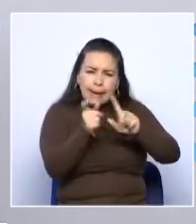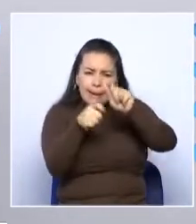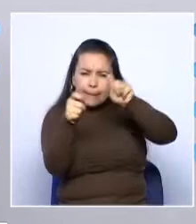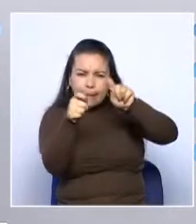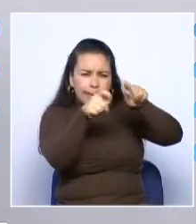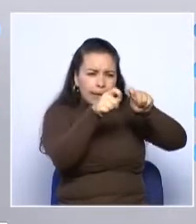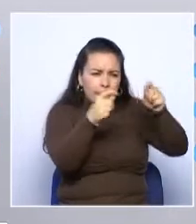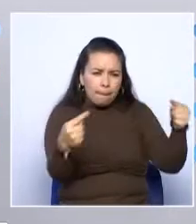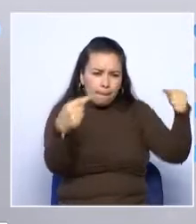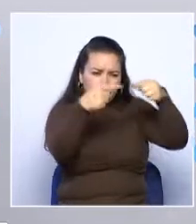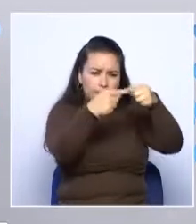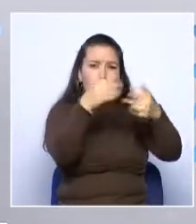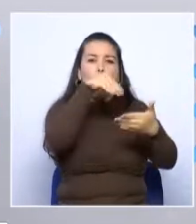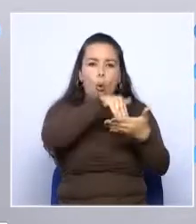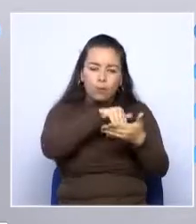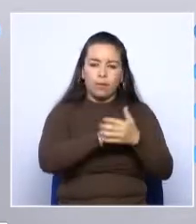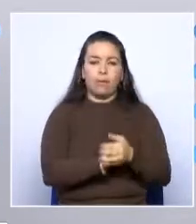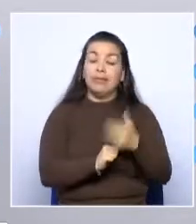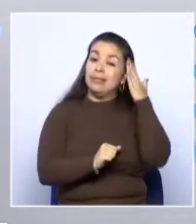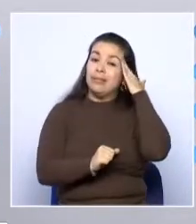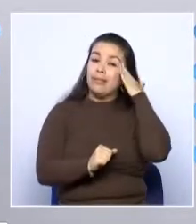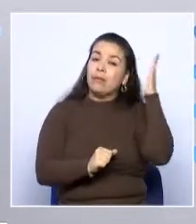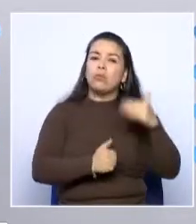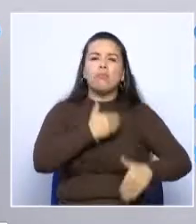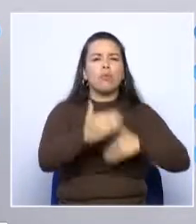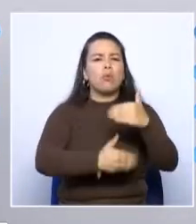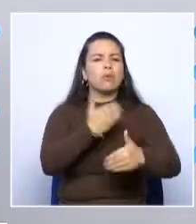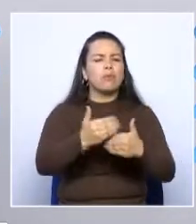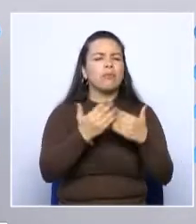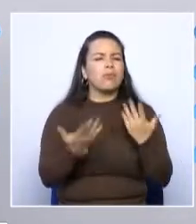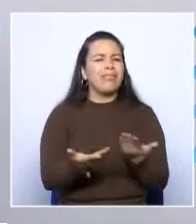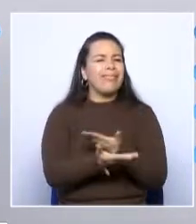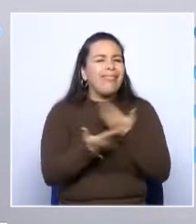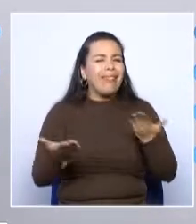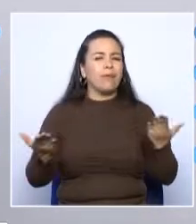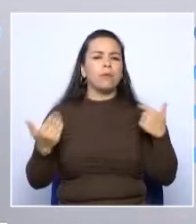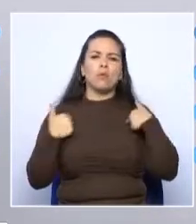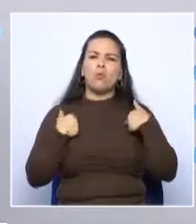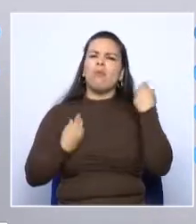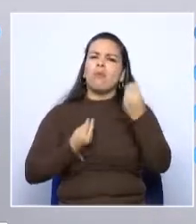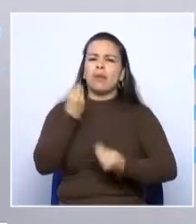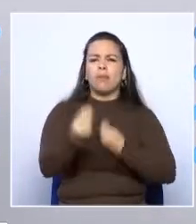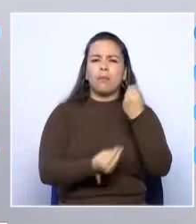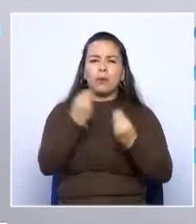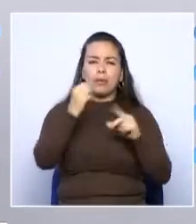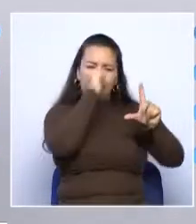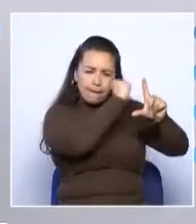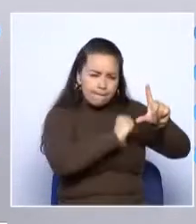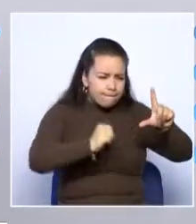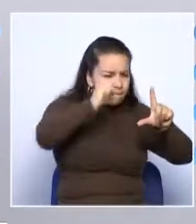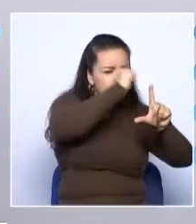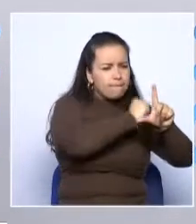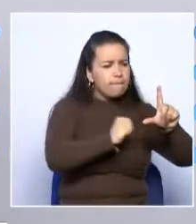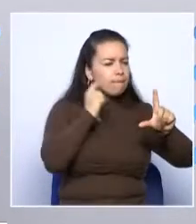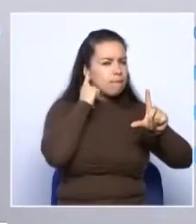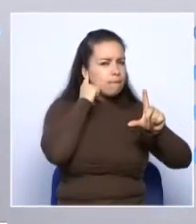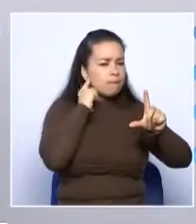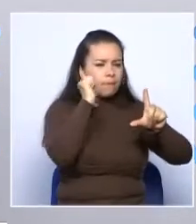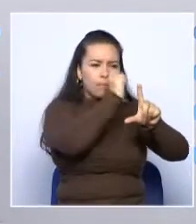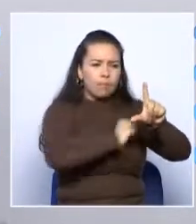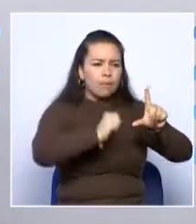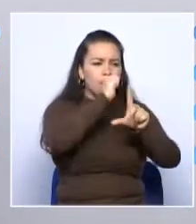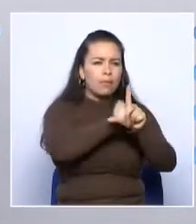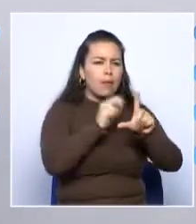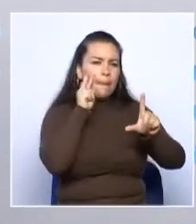¿sí? Después de esos procedimientos de recanalización, lo que uno podría hacer en imágenes, ¿sí?, es mirar